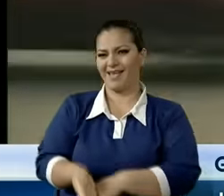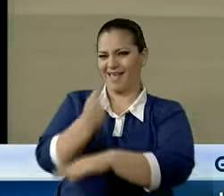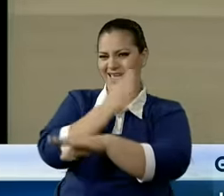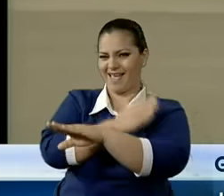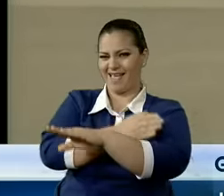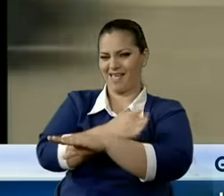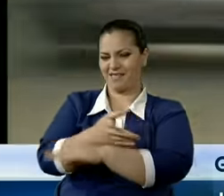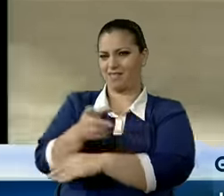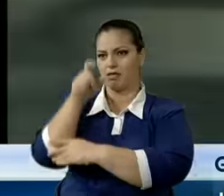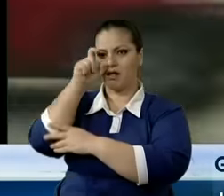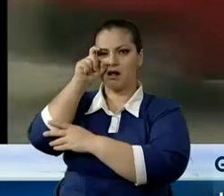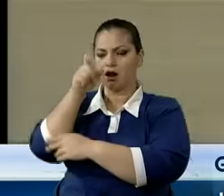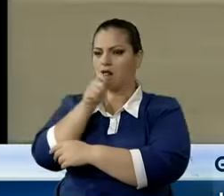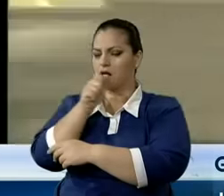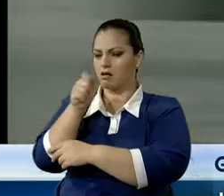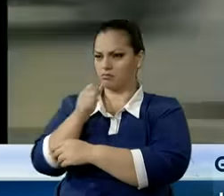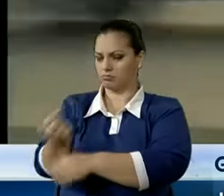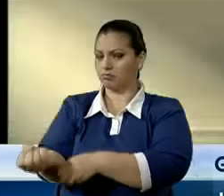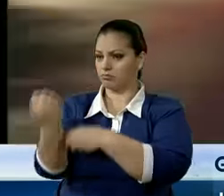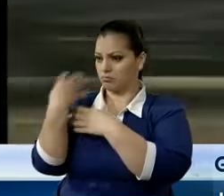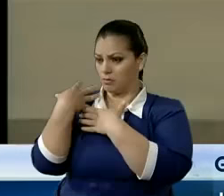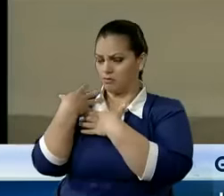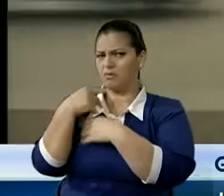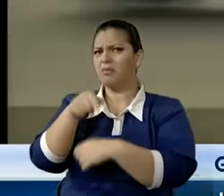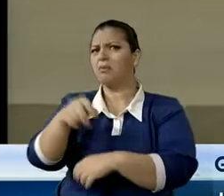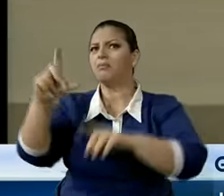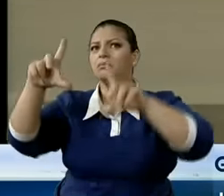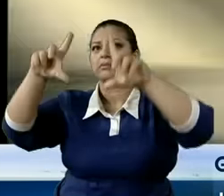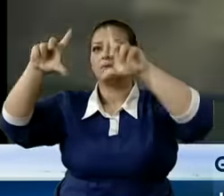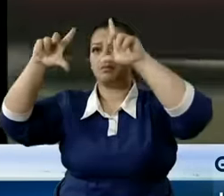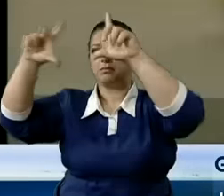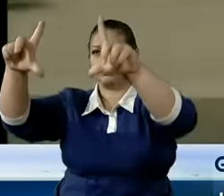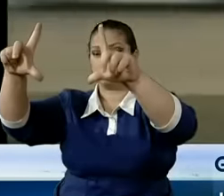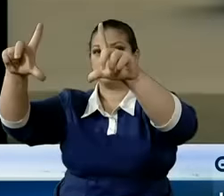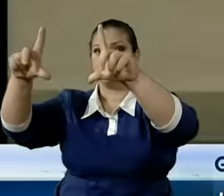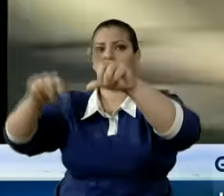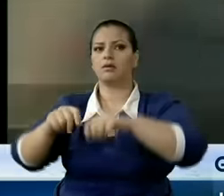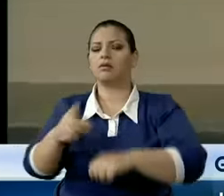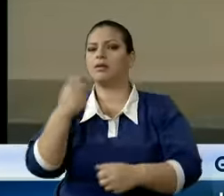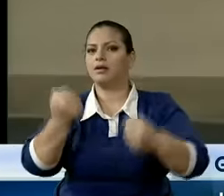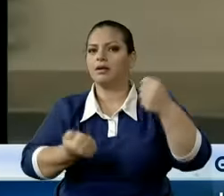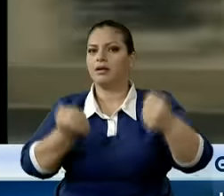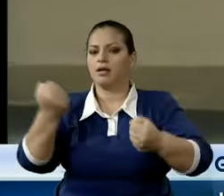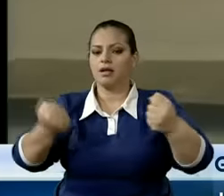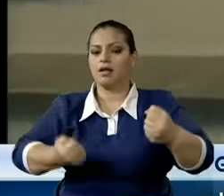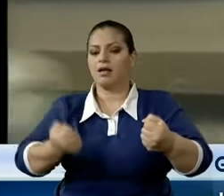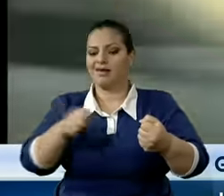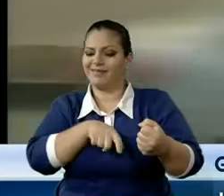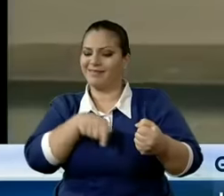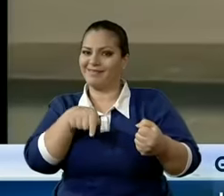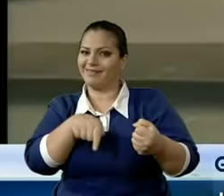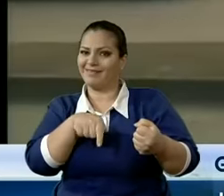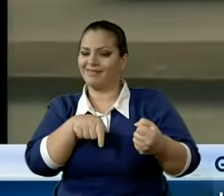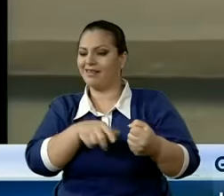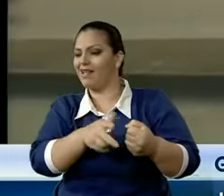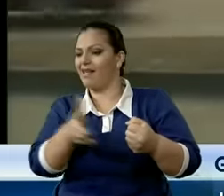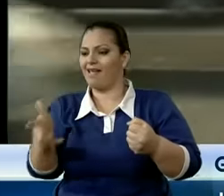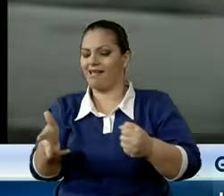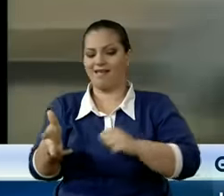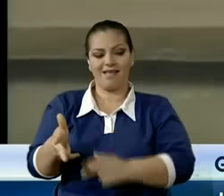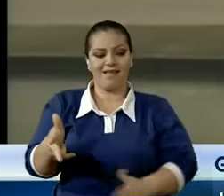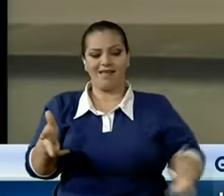mencionaba que los radares, al parecer, captan el exceso de velocidad, pero de los carros que van en el carril central y más no en los laterales. Así es, así es. Estos 2 radares que